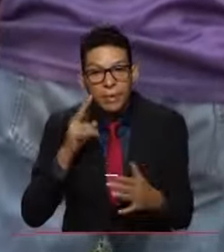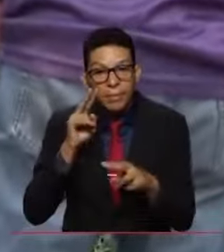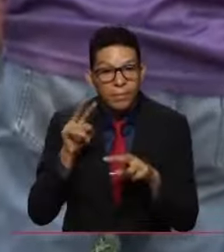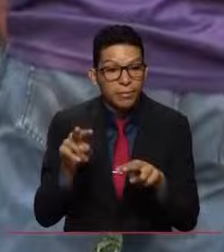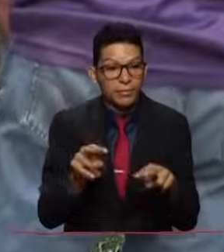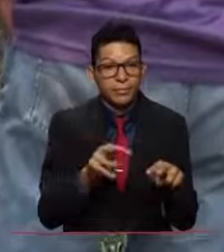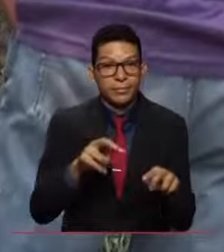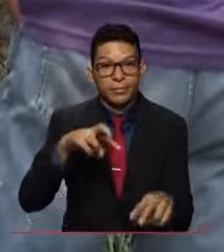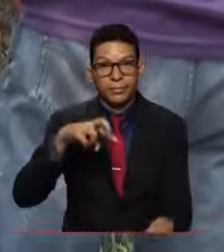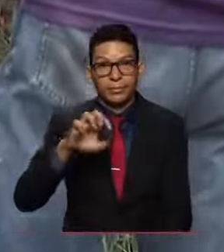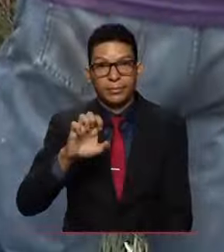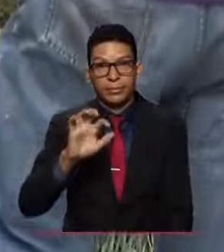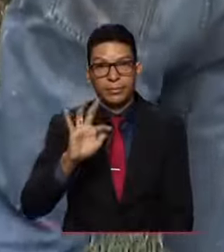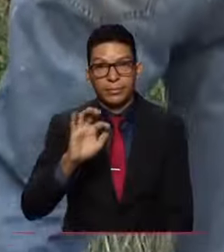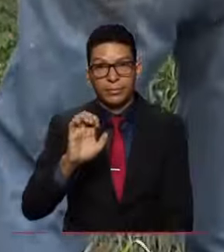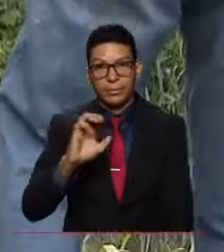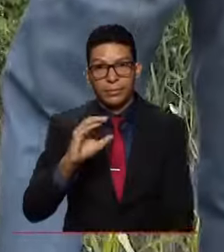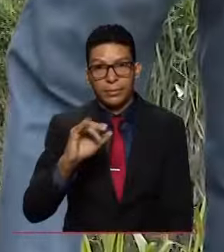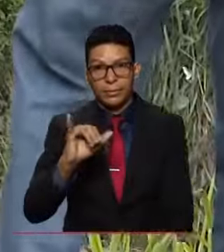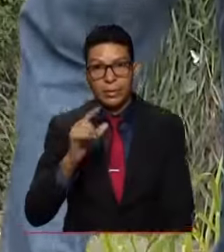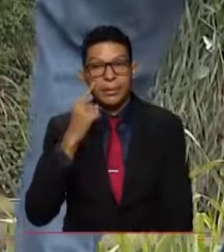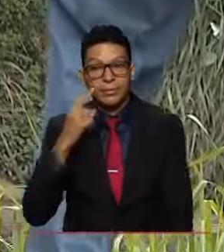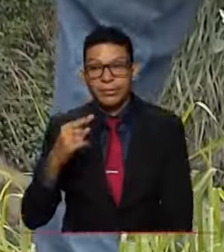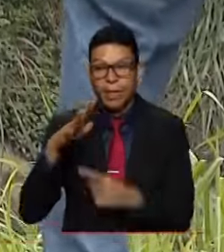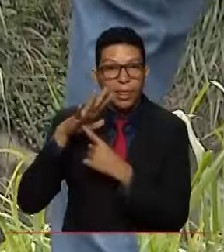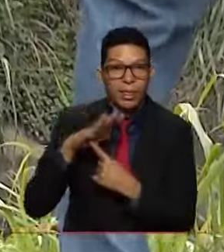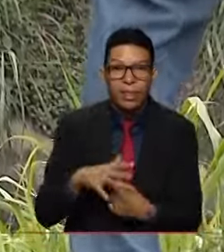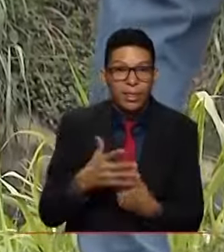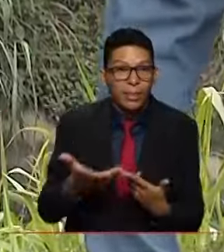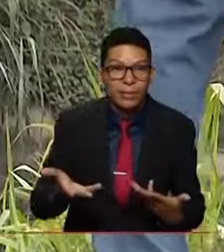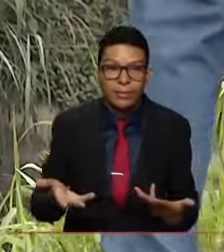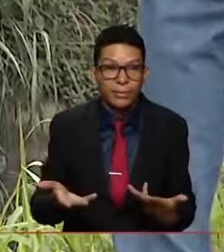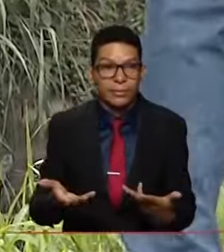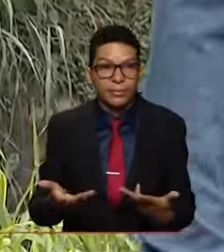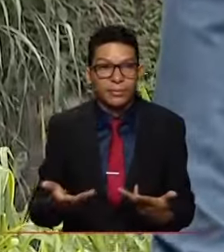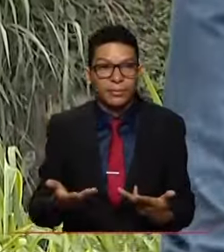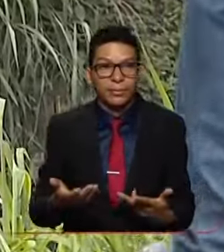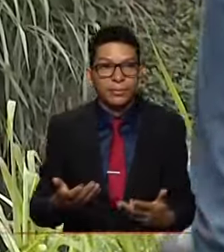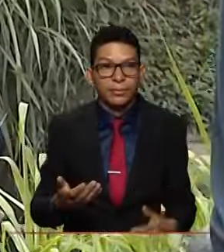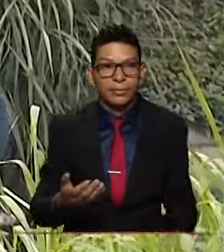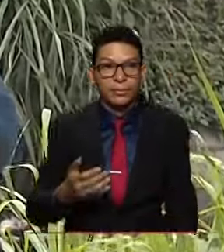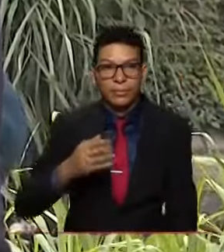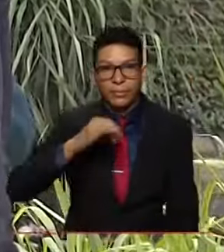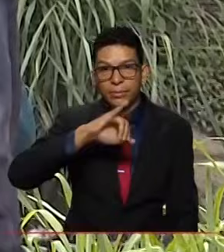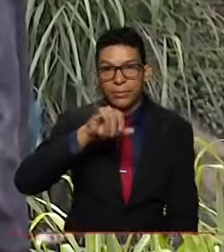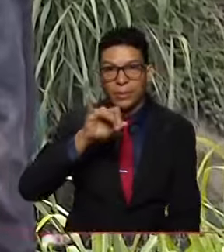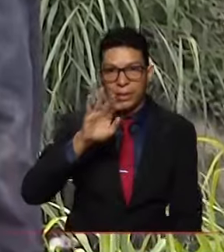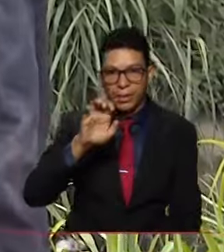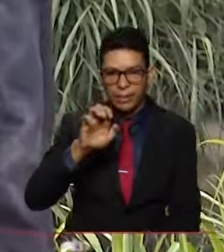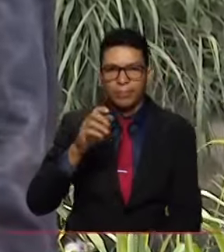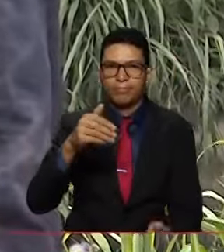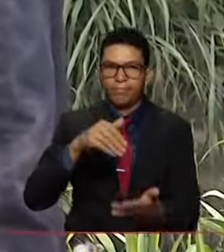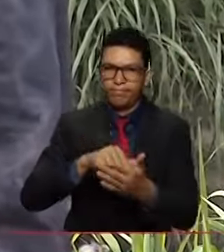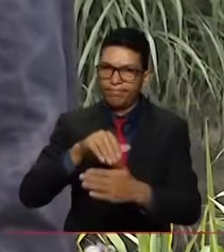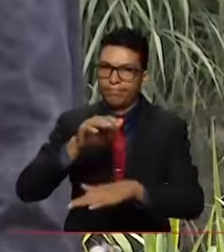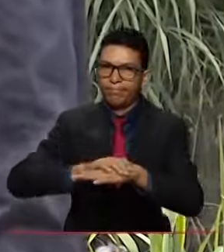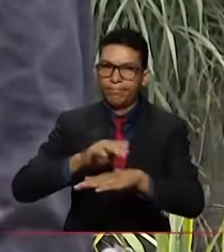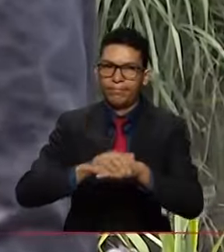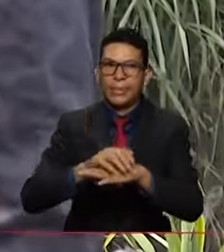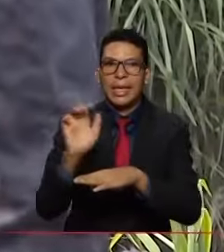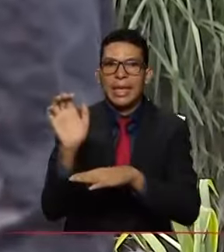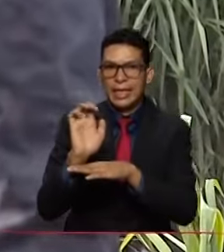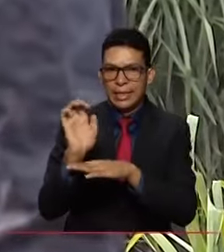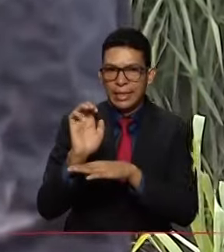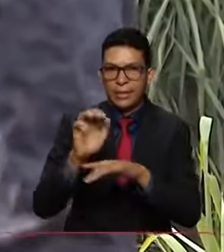Petecuy realmente nos tienen totalmente abandonado. Muchas gracias, José. Nuevamente hacemos el llamado al ente encargado,